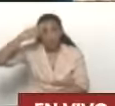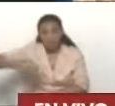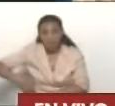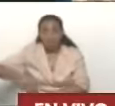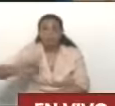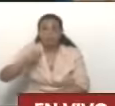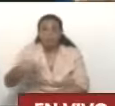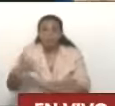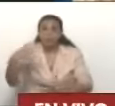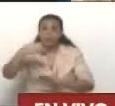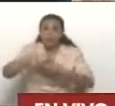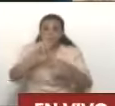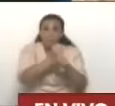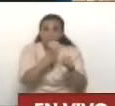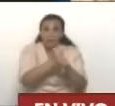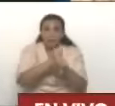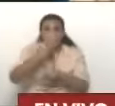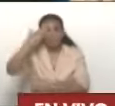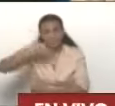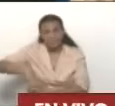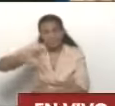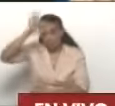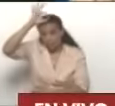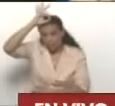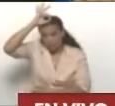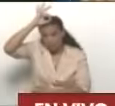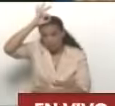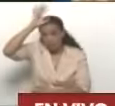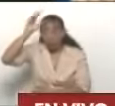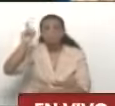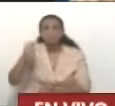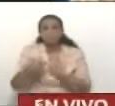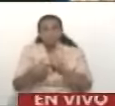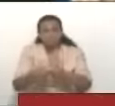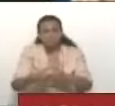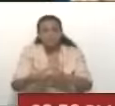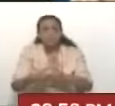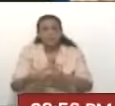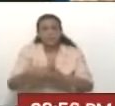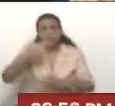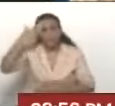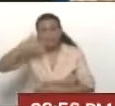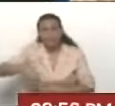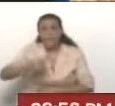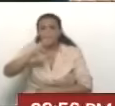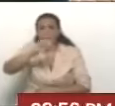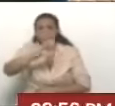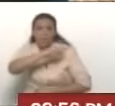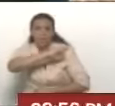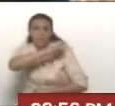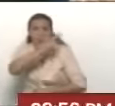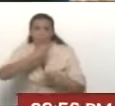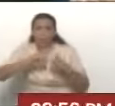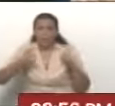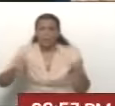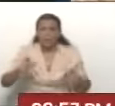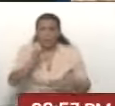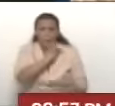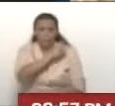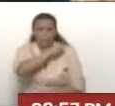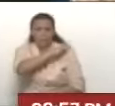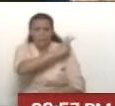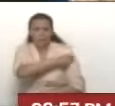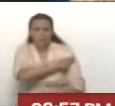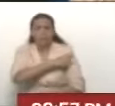semana también estuvimos trabajando, compañero Melvin en persona, con la milicia bolivariana y el mayor general